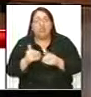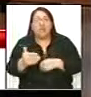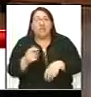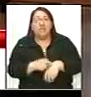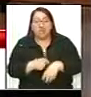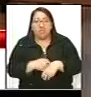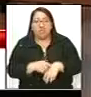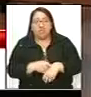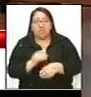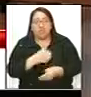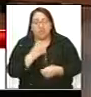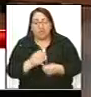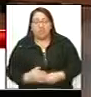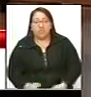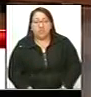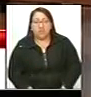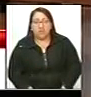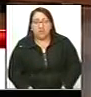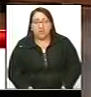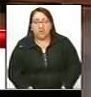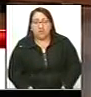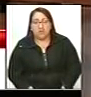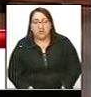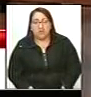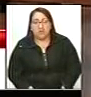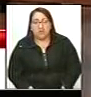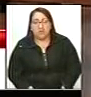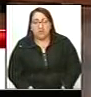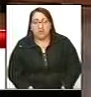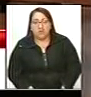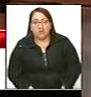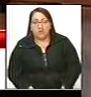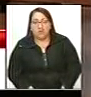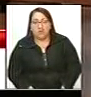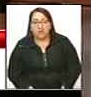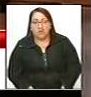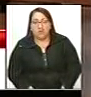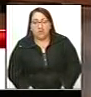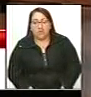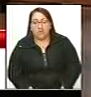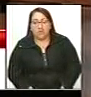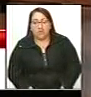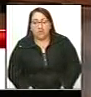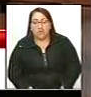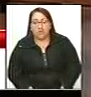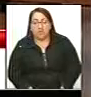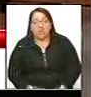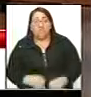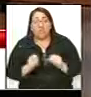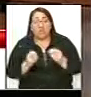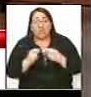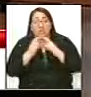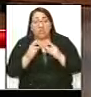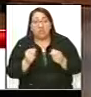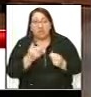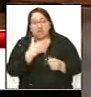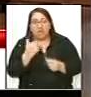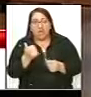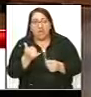Tenemos algunas alternativas. Los chicos son muy lúdicos, los chicos responden mejor